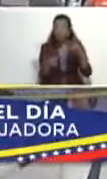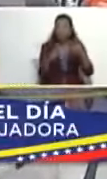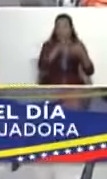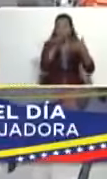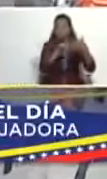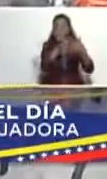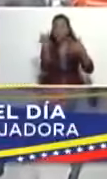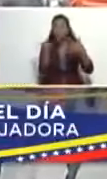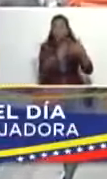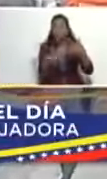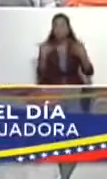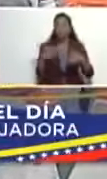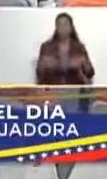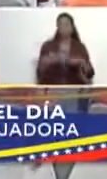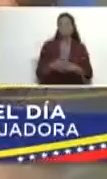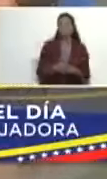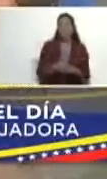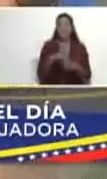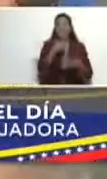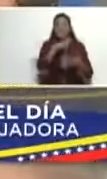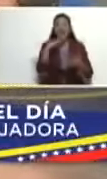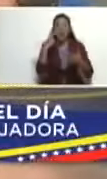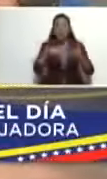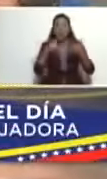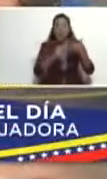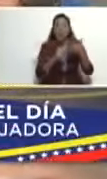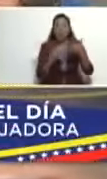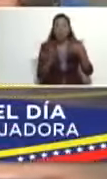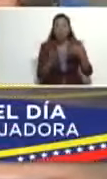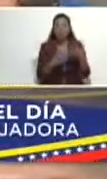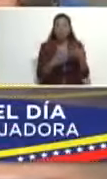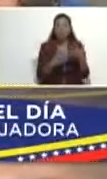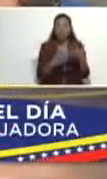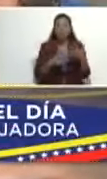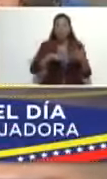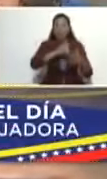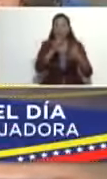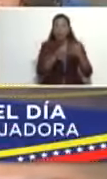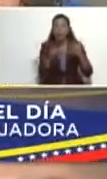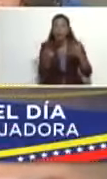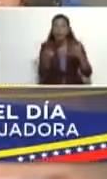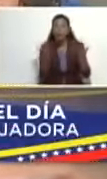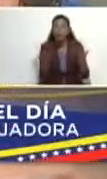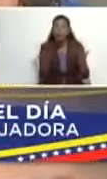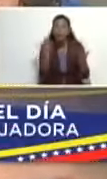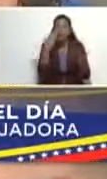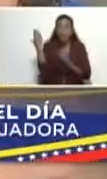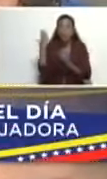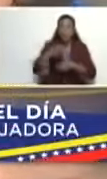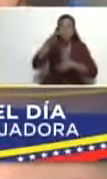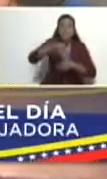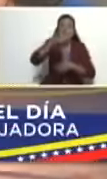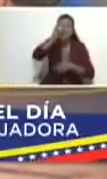5S. Sano, sabroso, seguro, soberano y